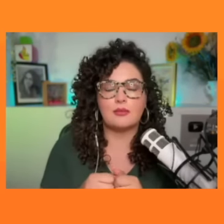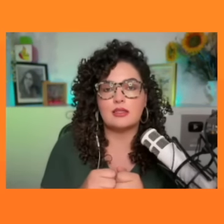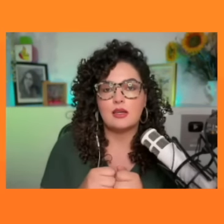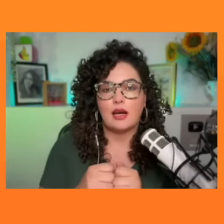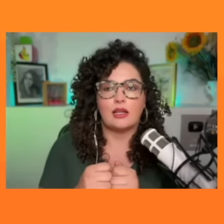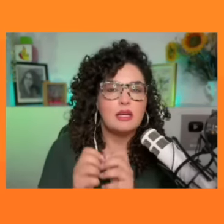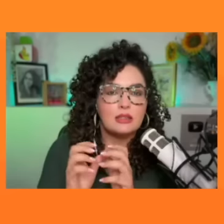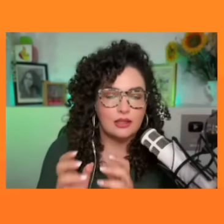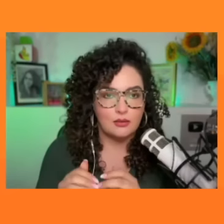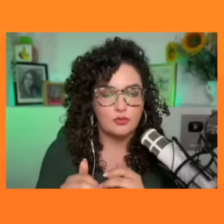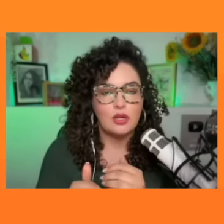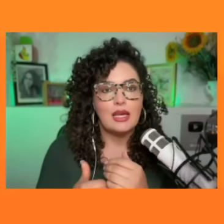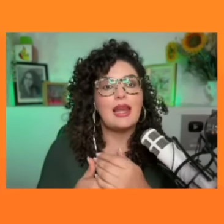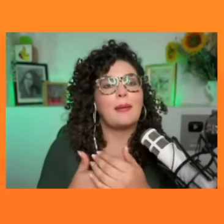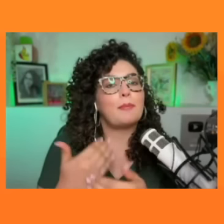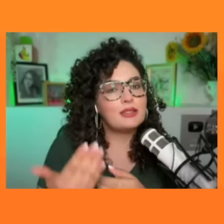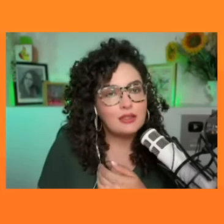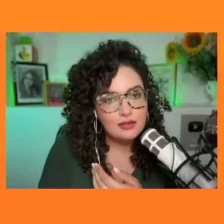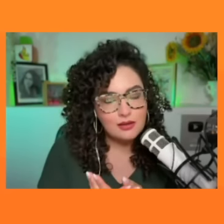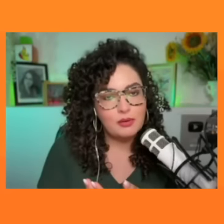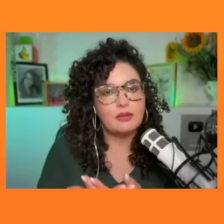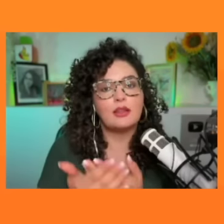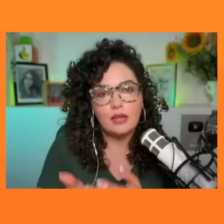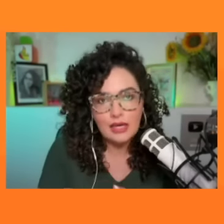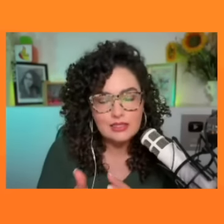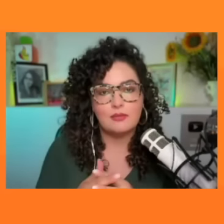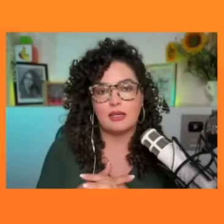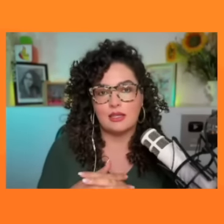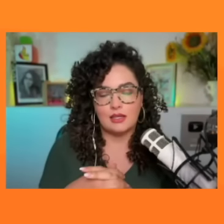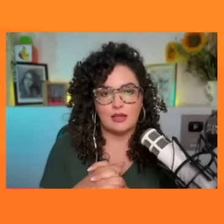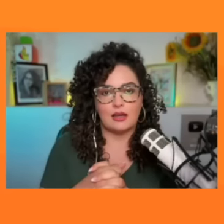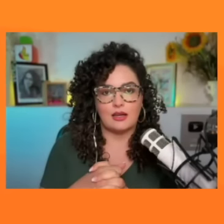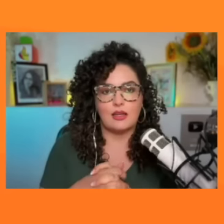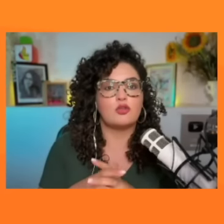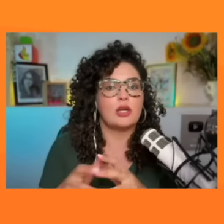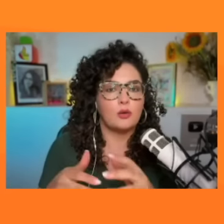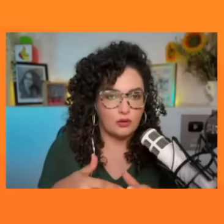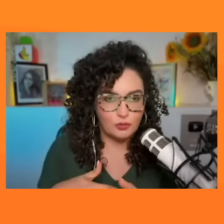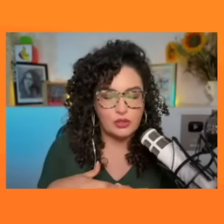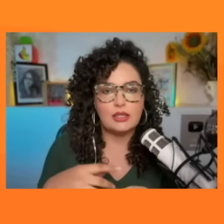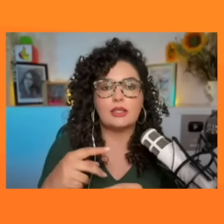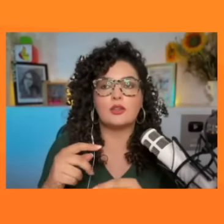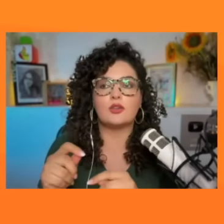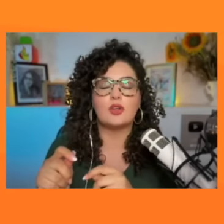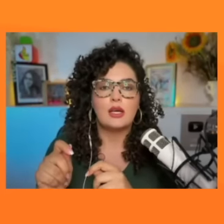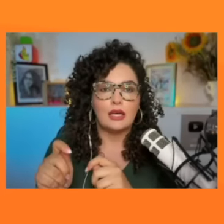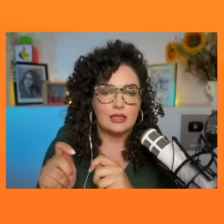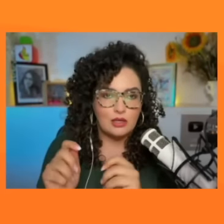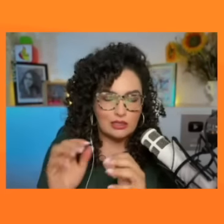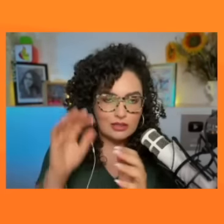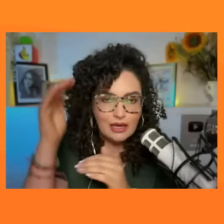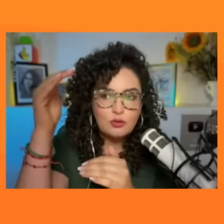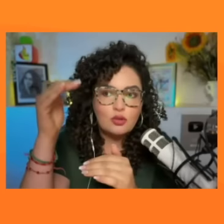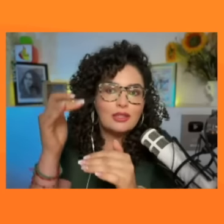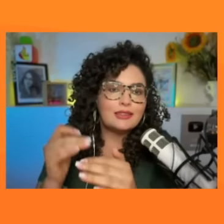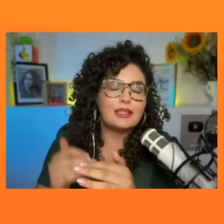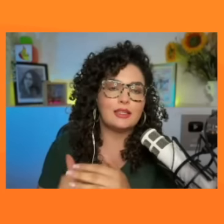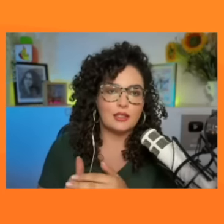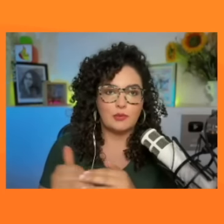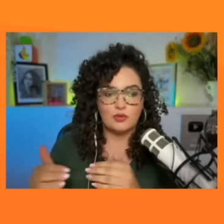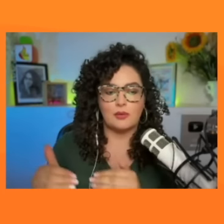en temas administrativos. Y la presidencia del partido es más la que se encarga de los acuerdos políticos, digamos,